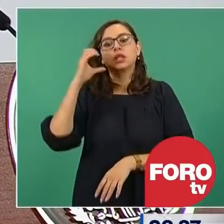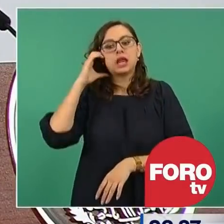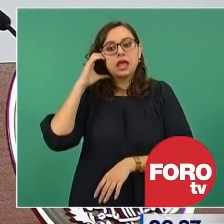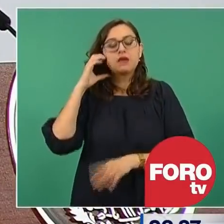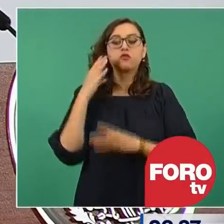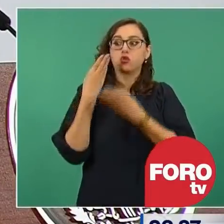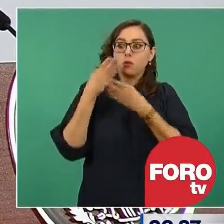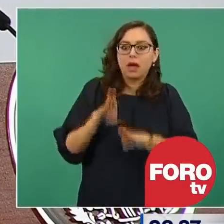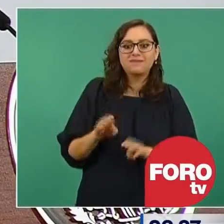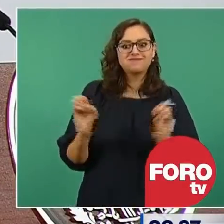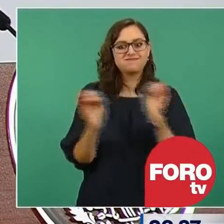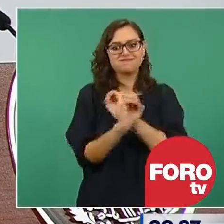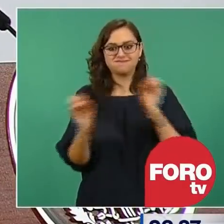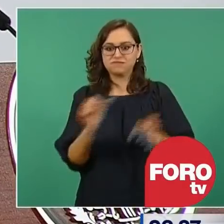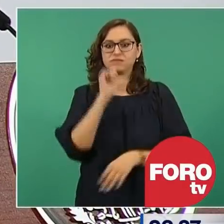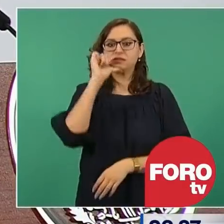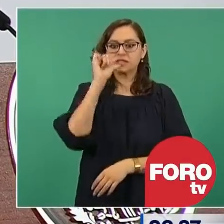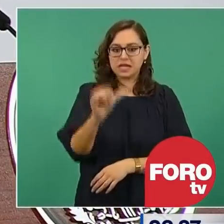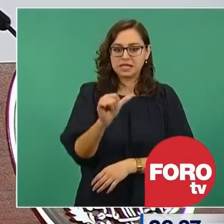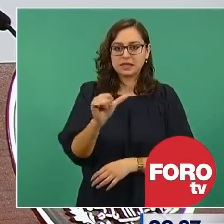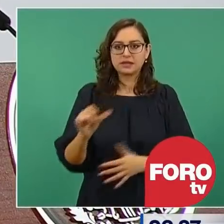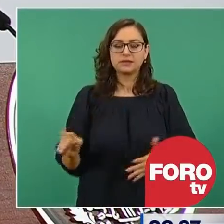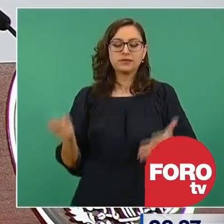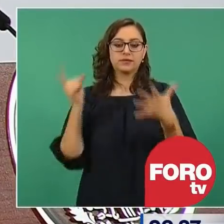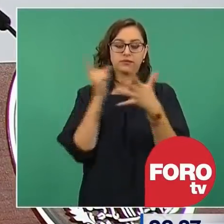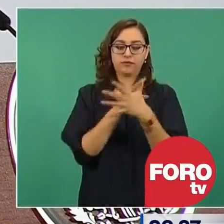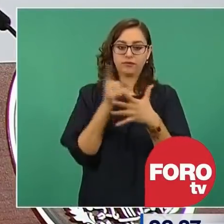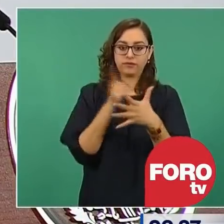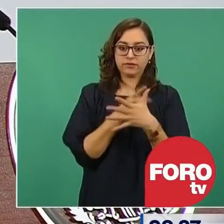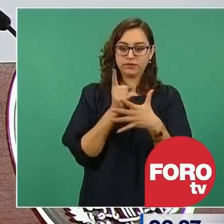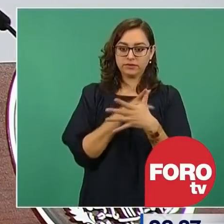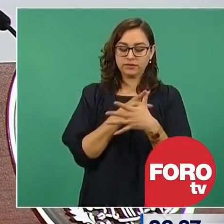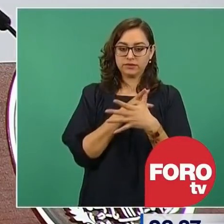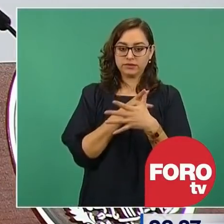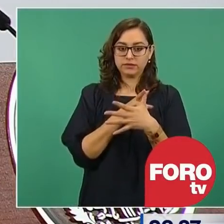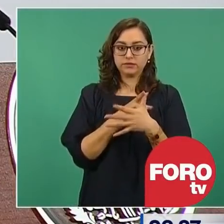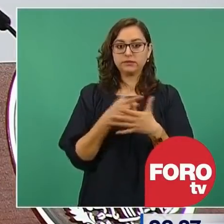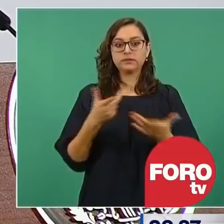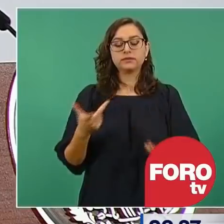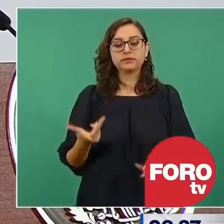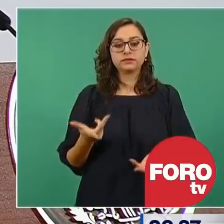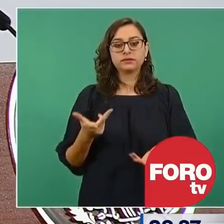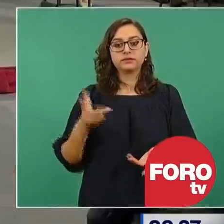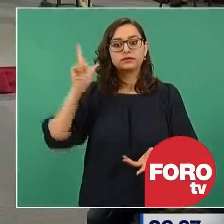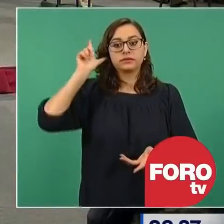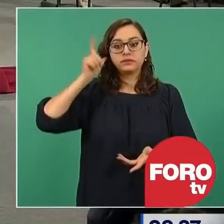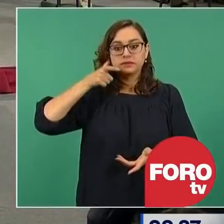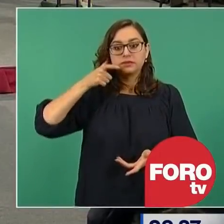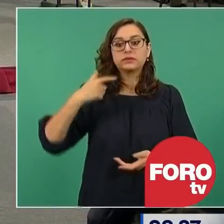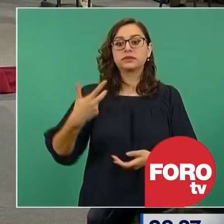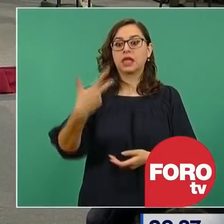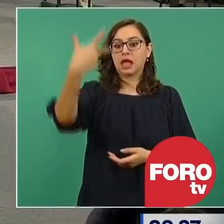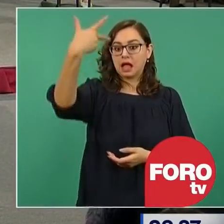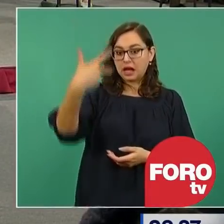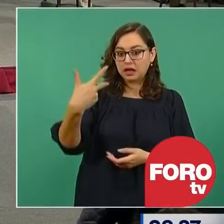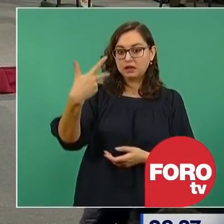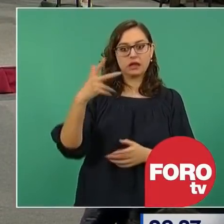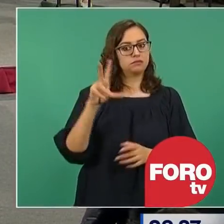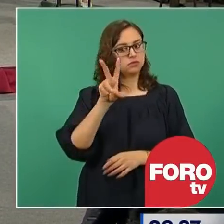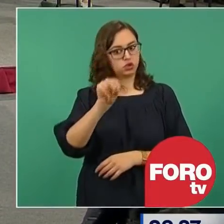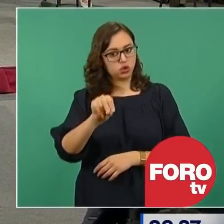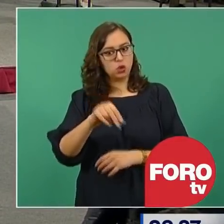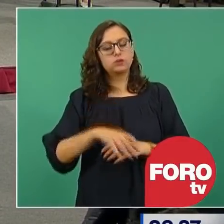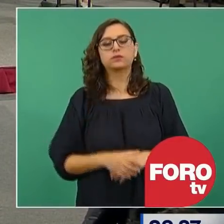bancarios 5 no usar micrófono ni cámara 6